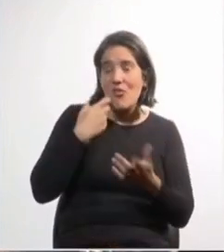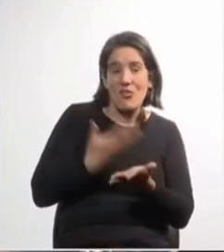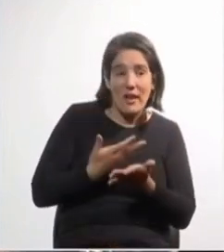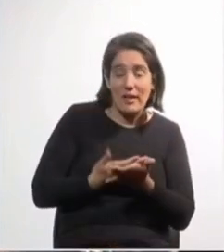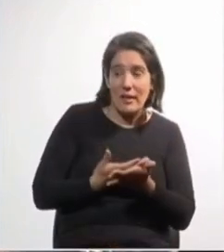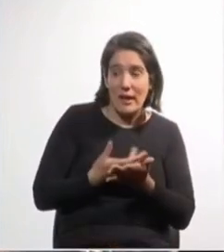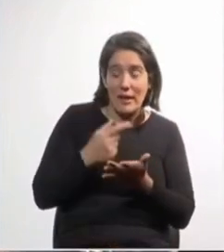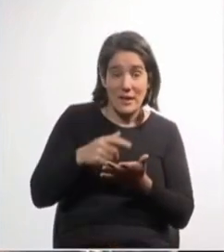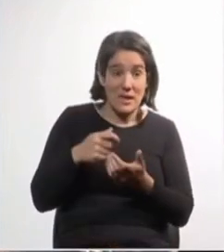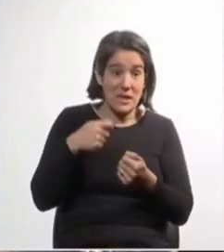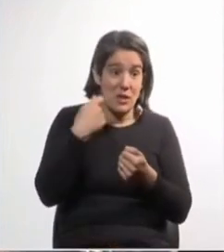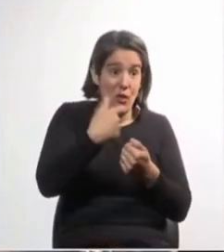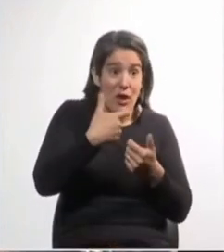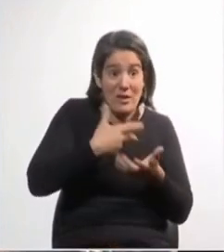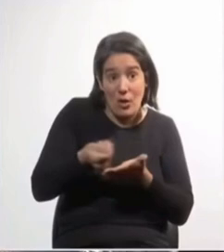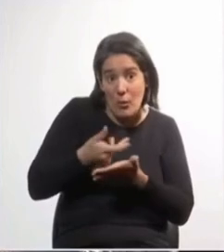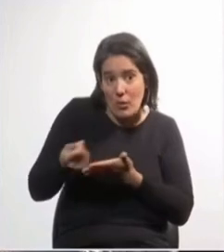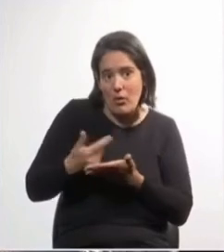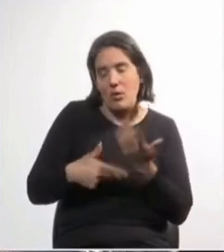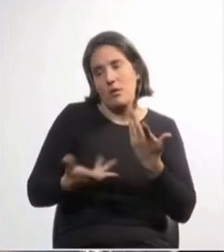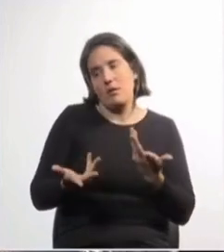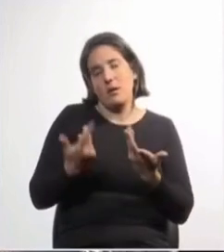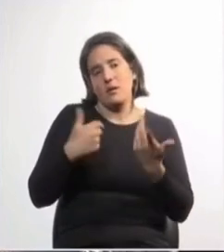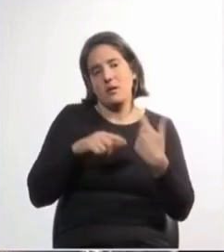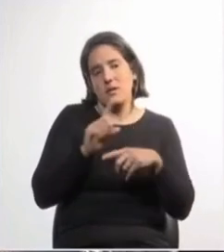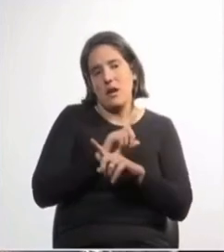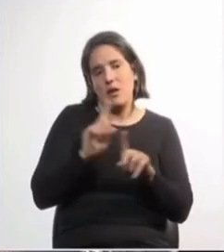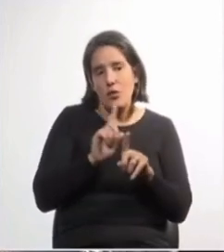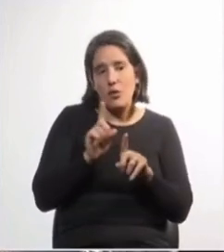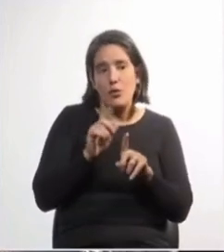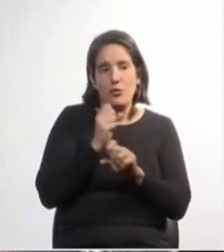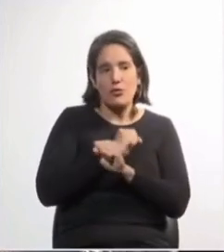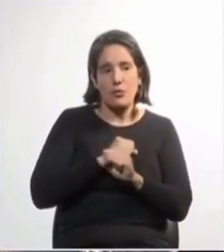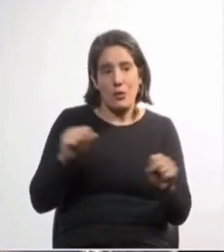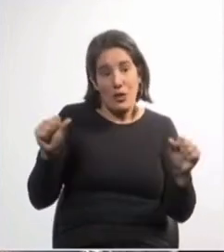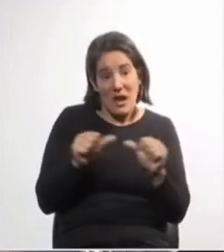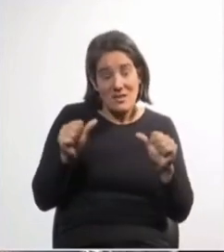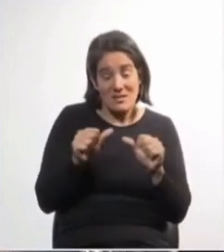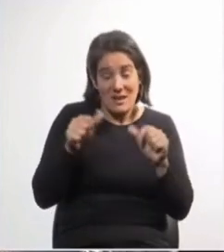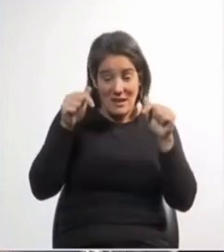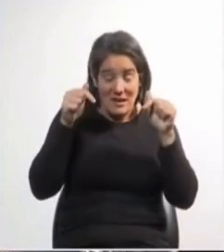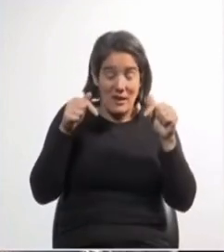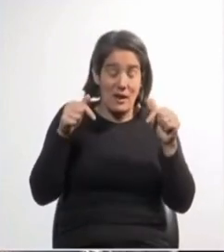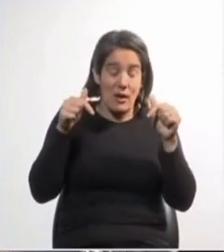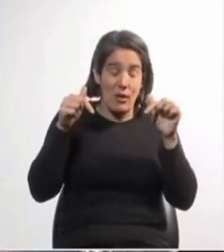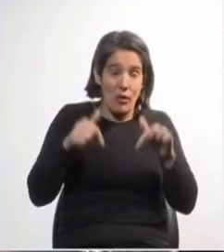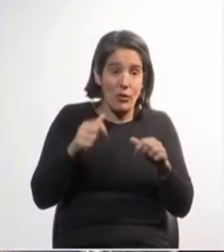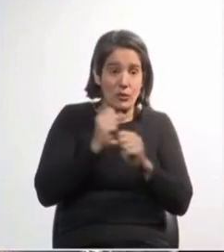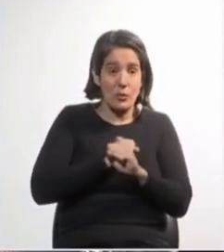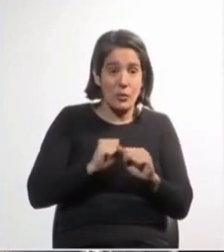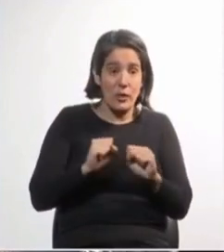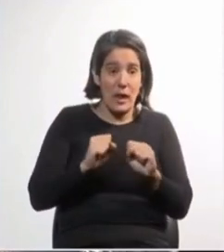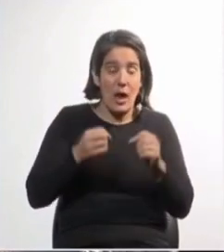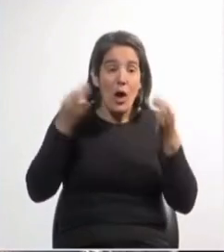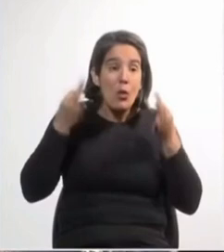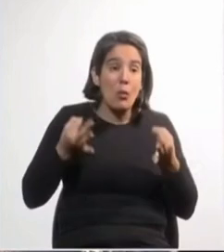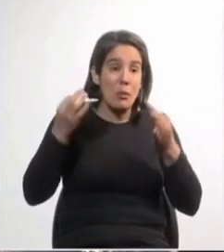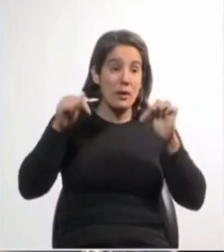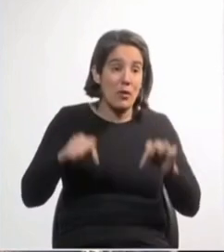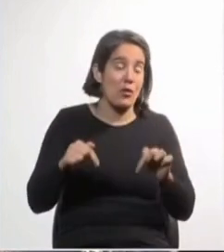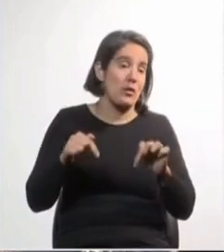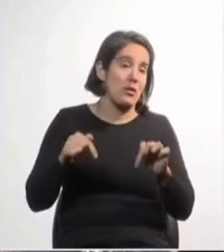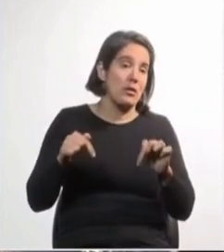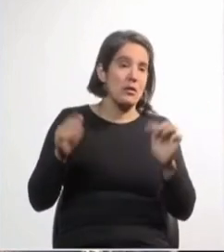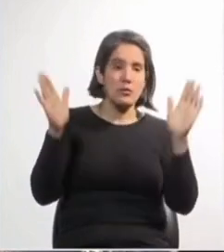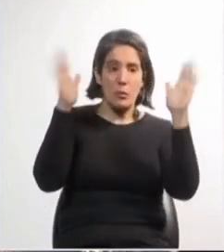actual. Si ya no se cumplía el déficit sin considerar este dibujo, con más razón no se va a cumplir, de hecho, la